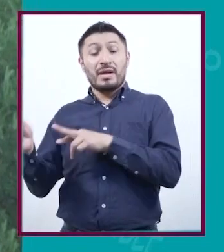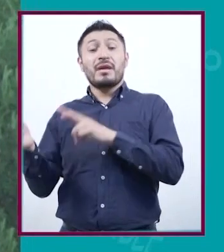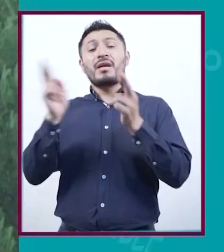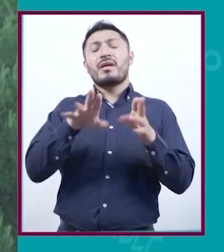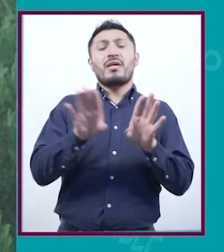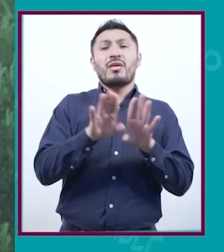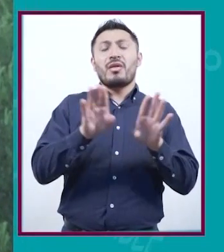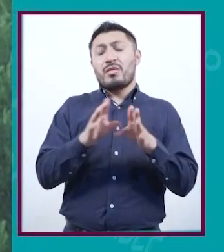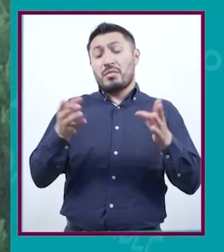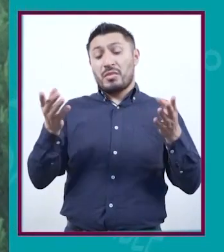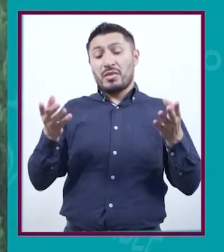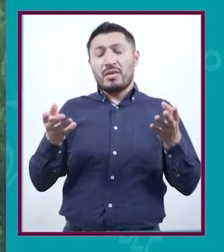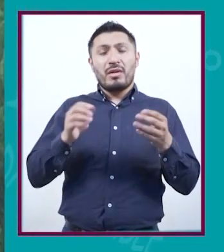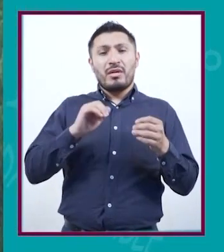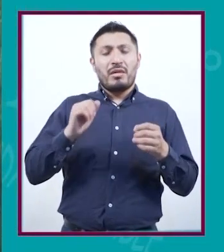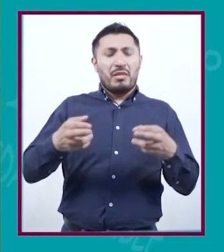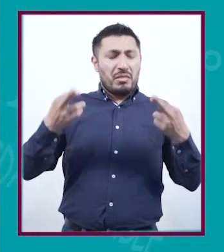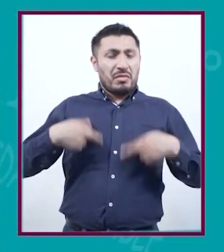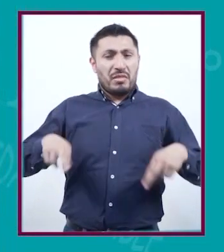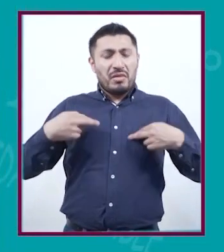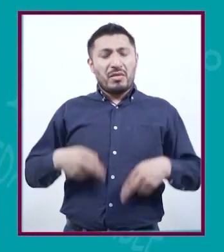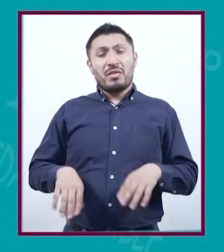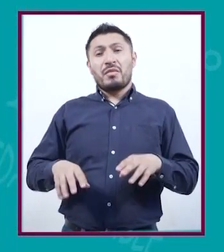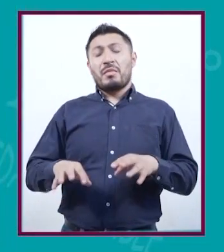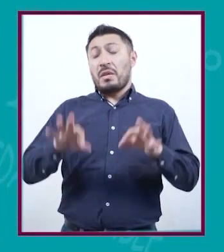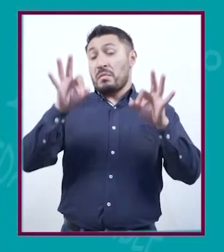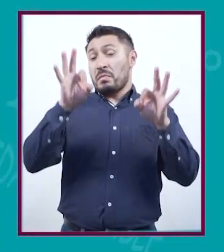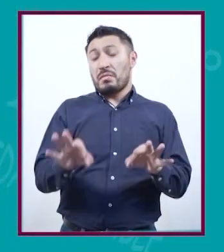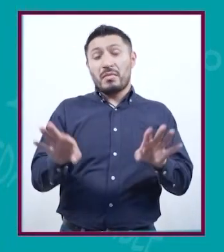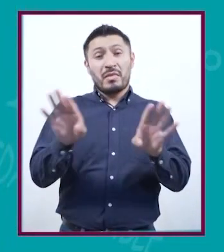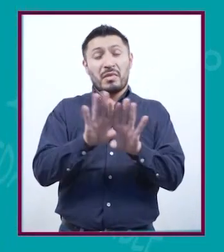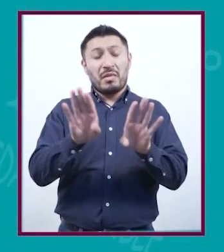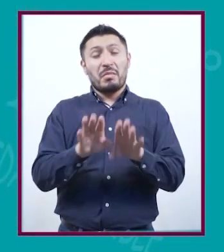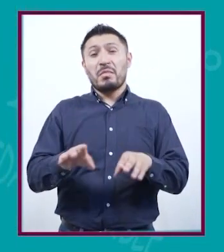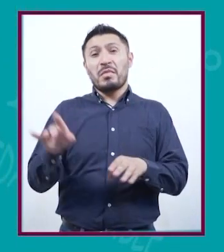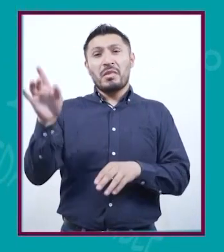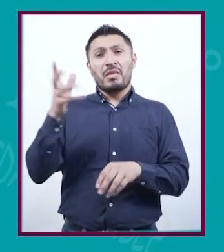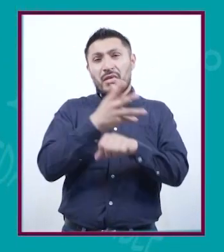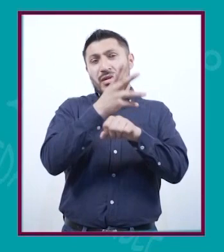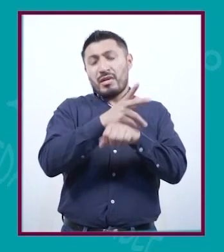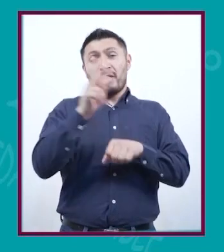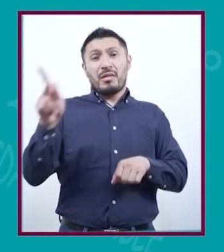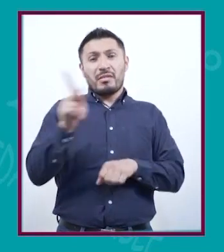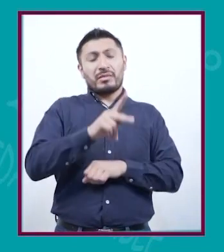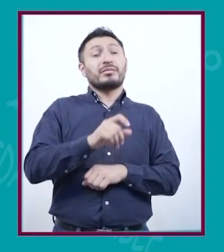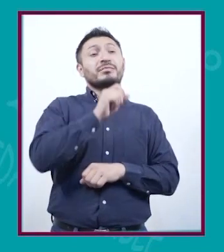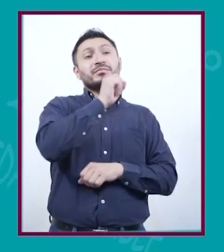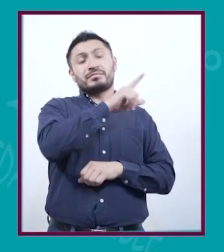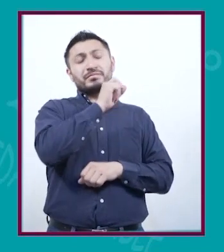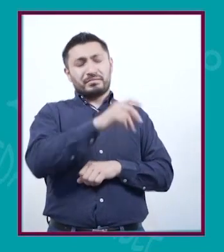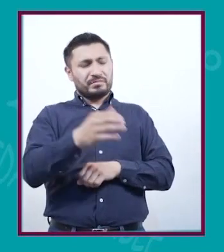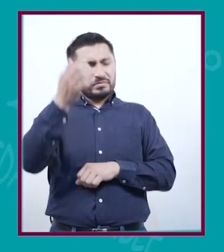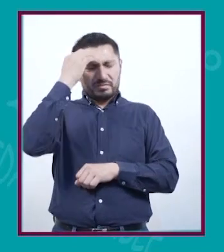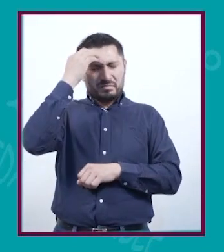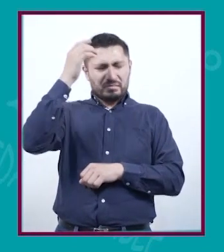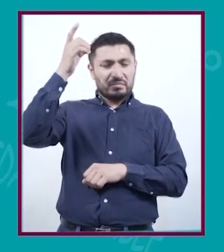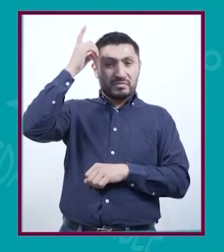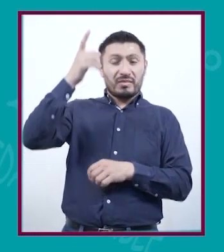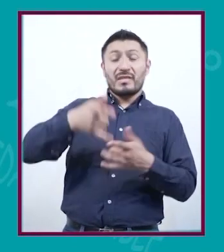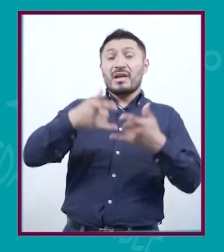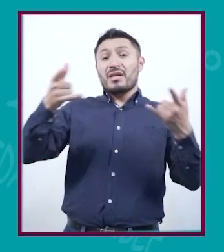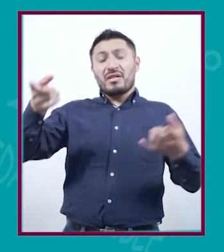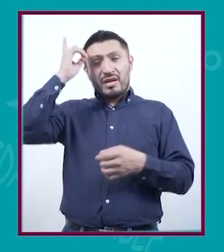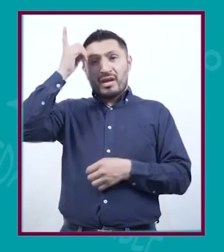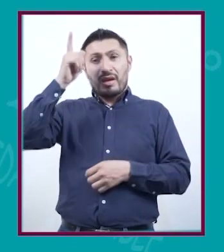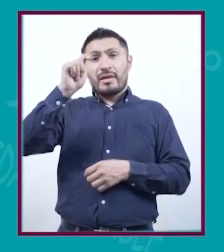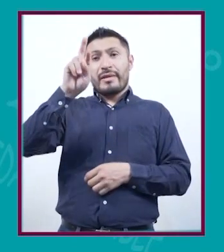madera exótica con forma del escudo de los Estados Unidos. Los americanos, quizá también conociendo la historia del caballo de